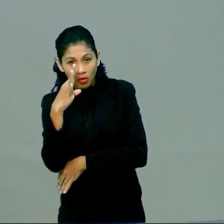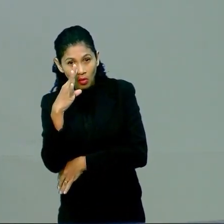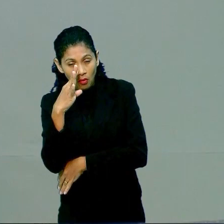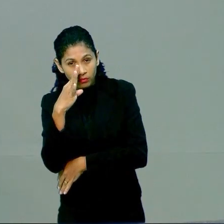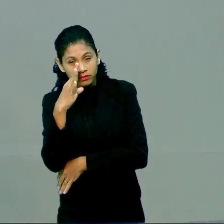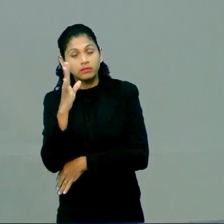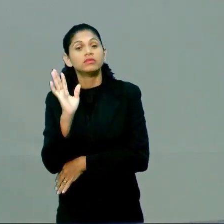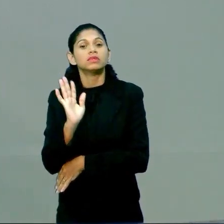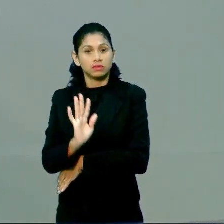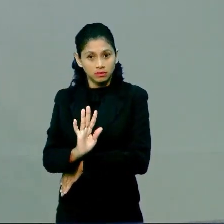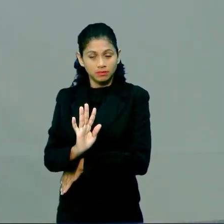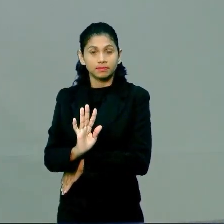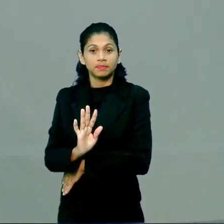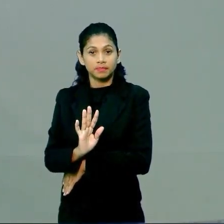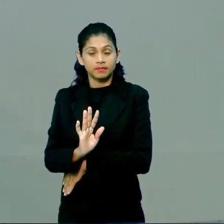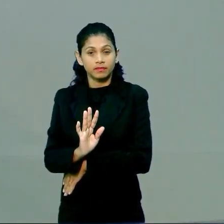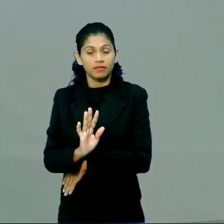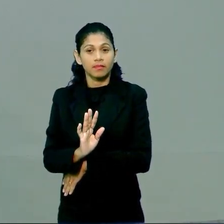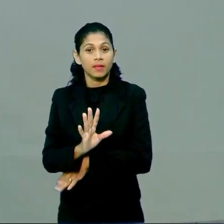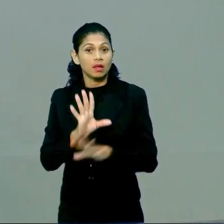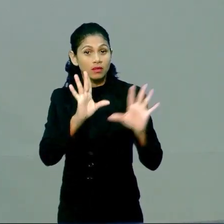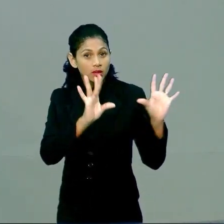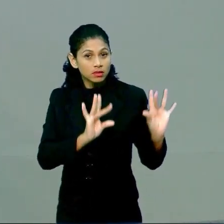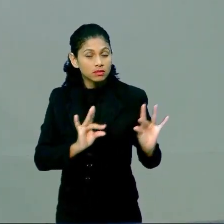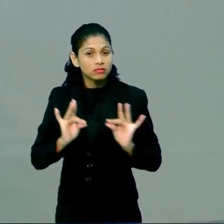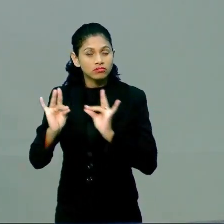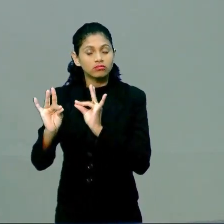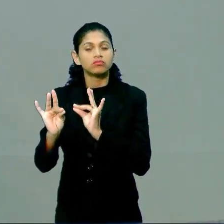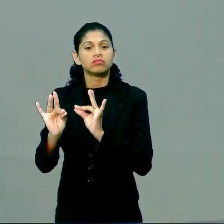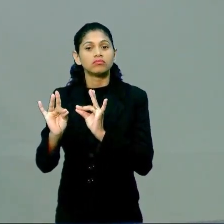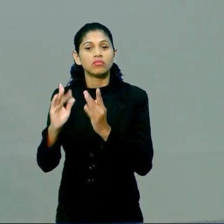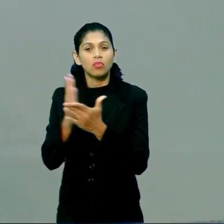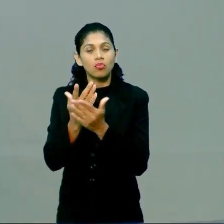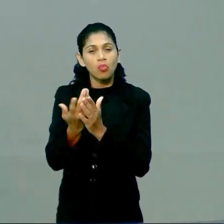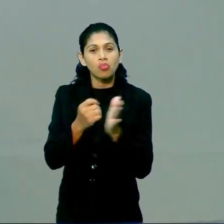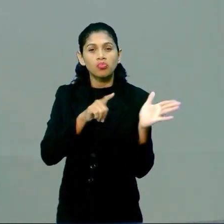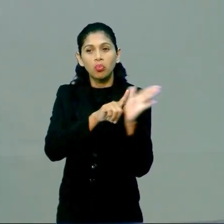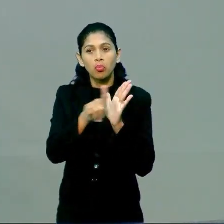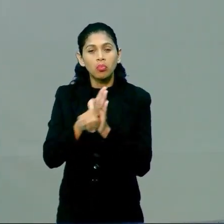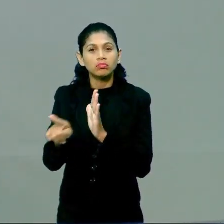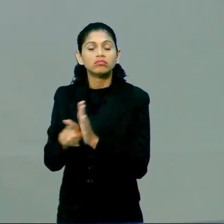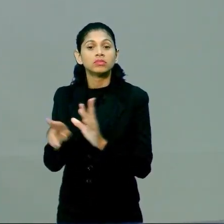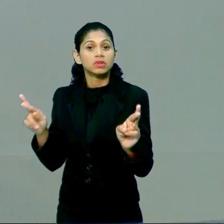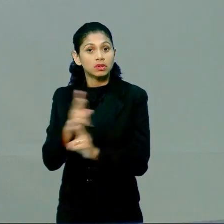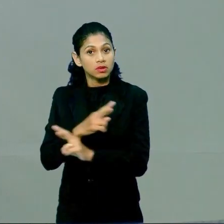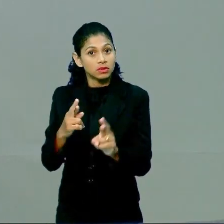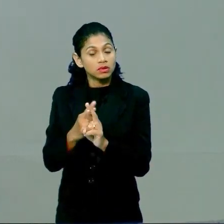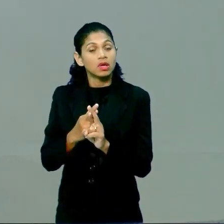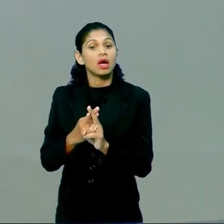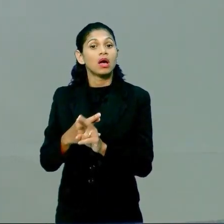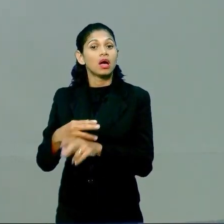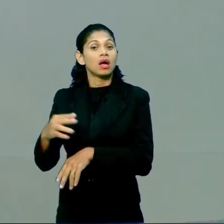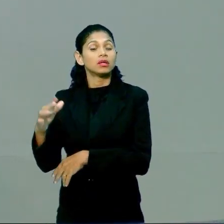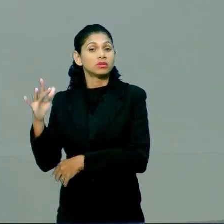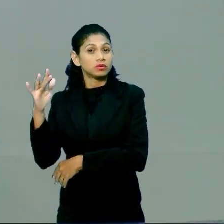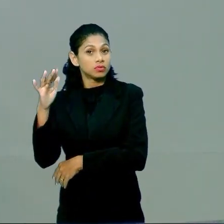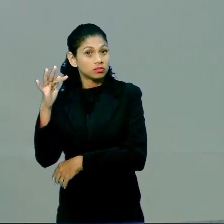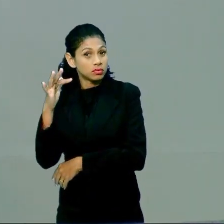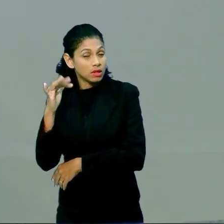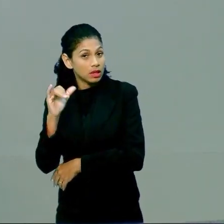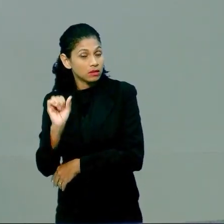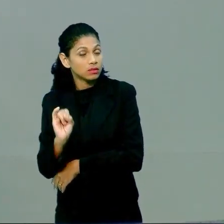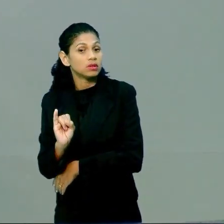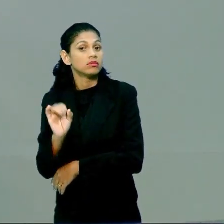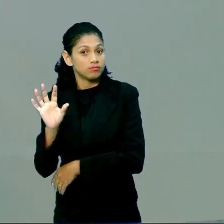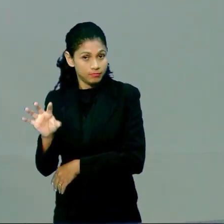aí eh algumas questões relacionado à infer usando a linguagem verbal e não